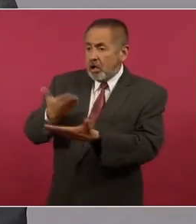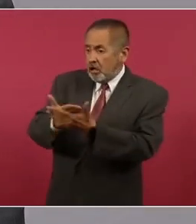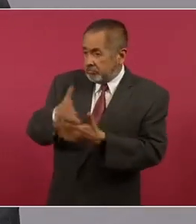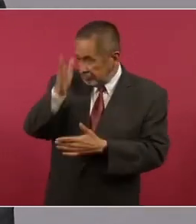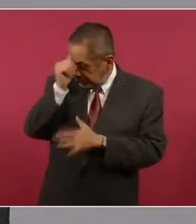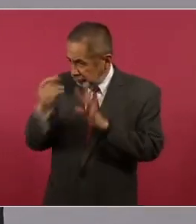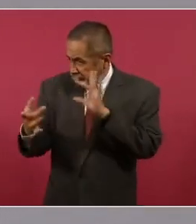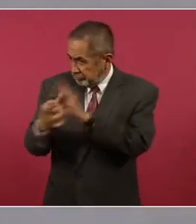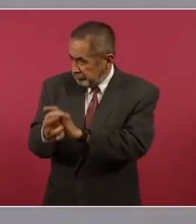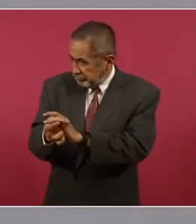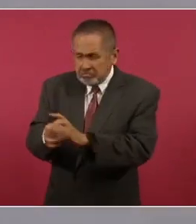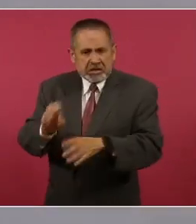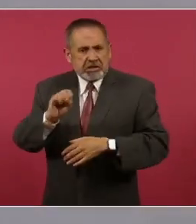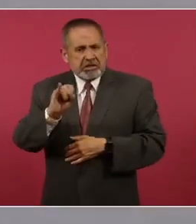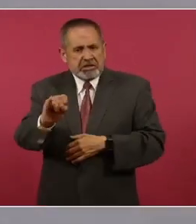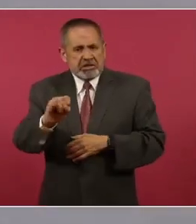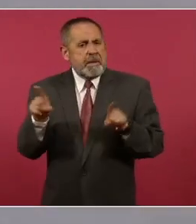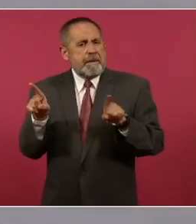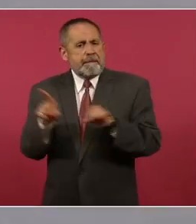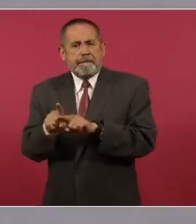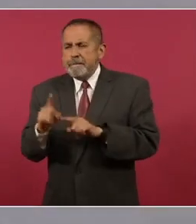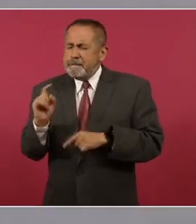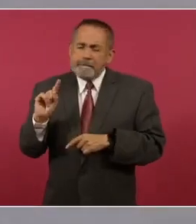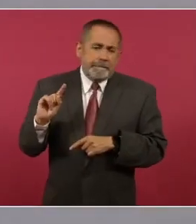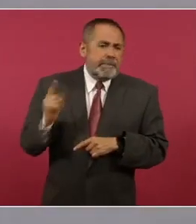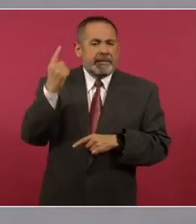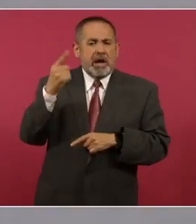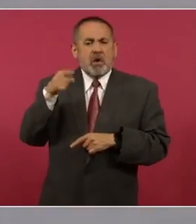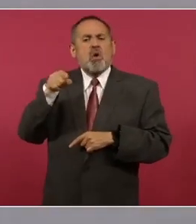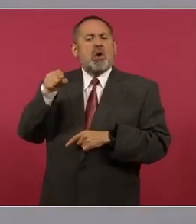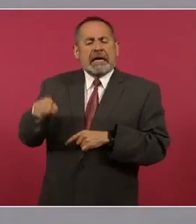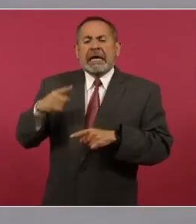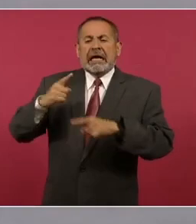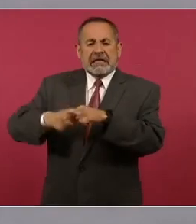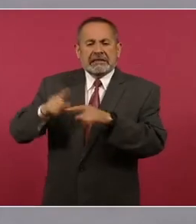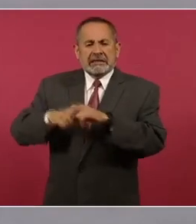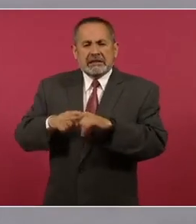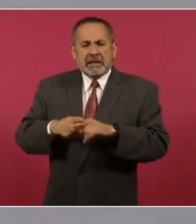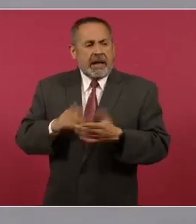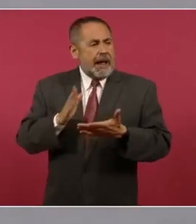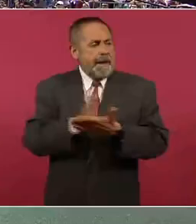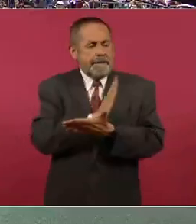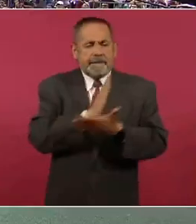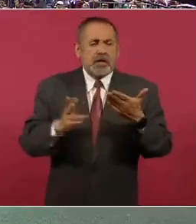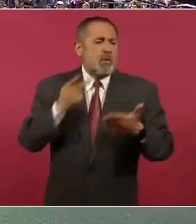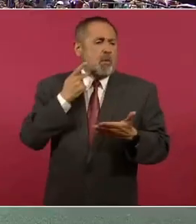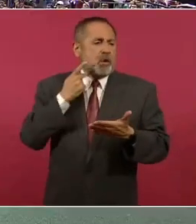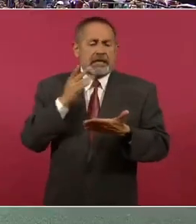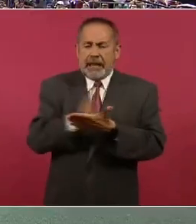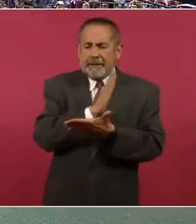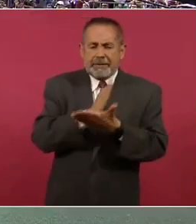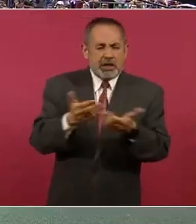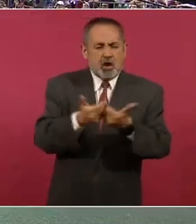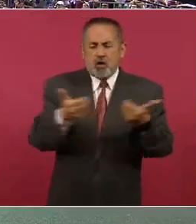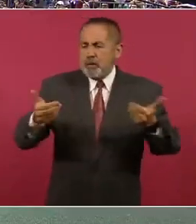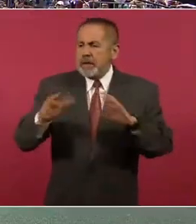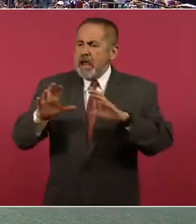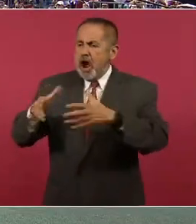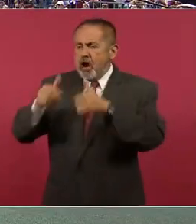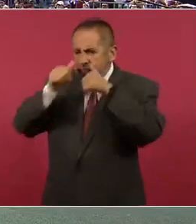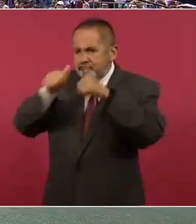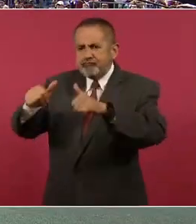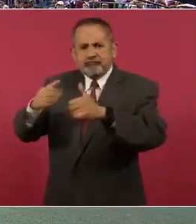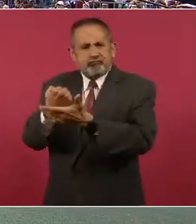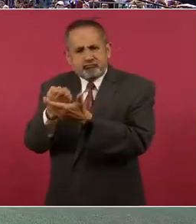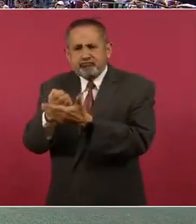necesidad de alcanzar primero la liberación política y económica del país.